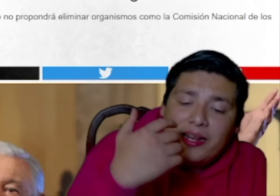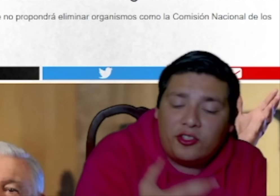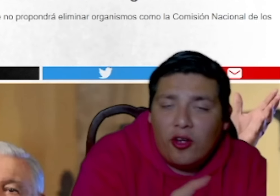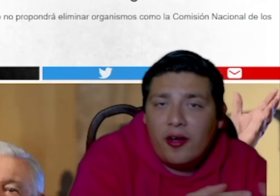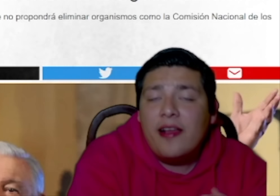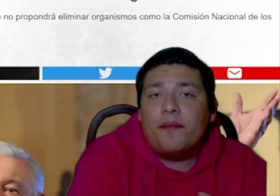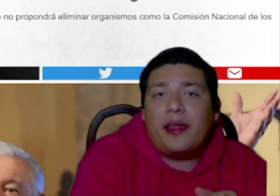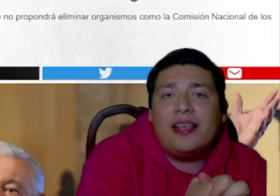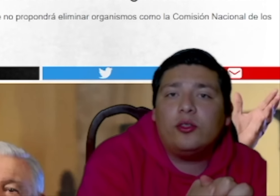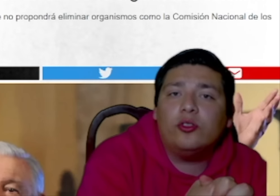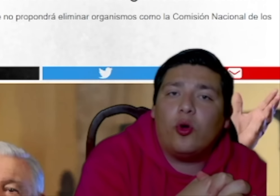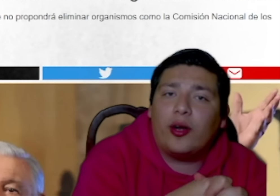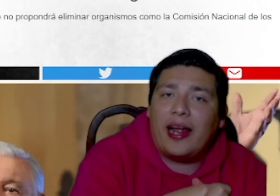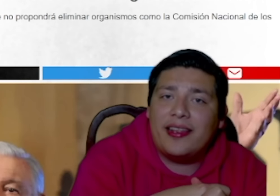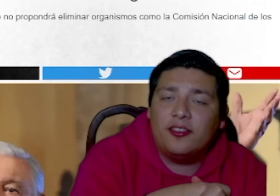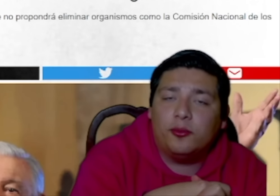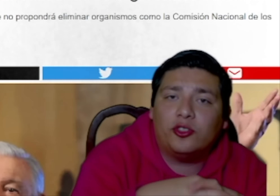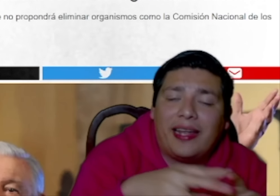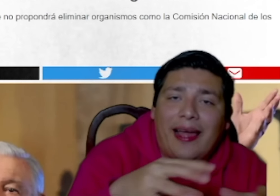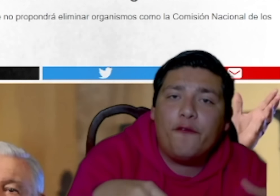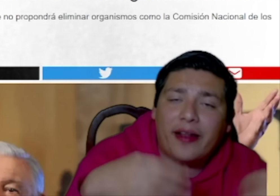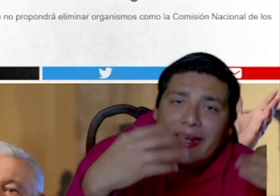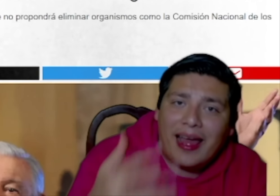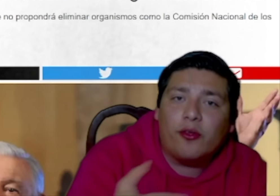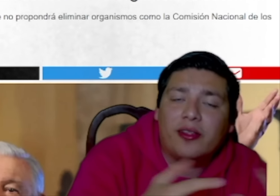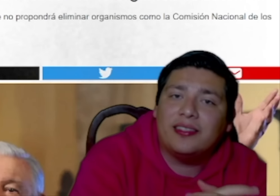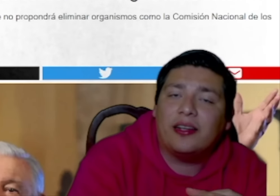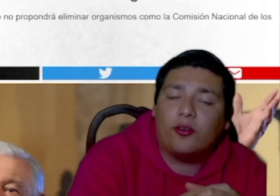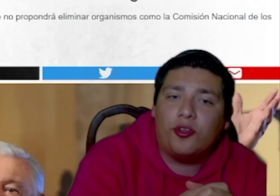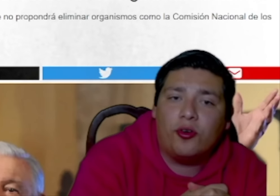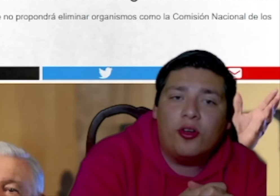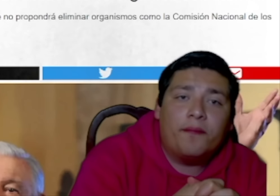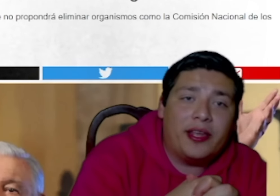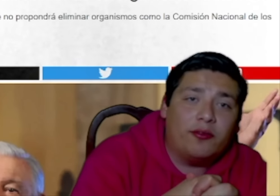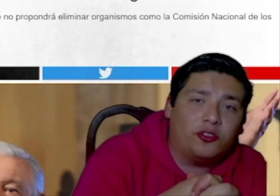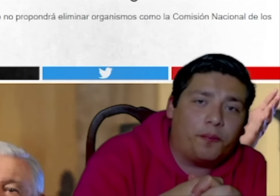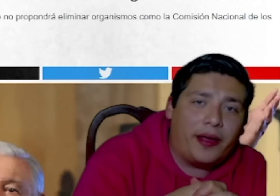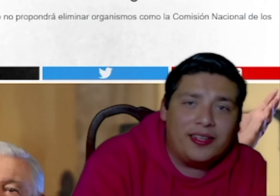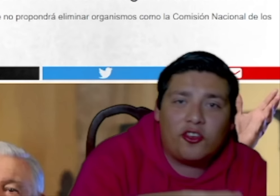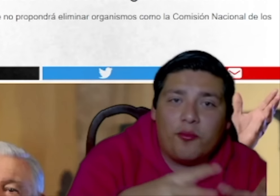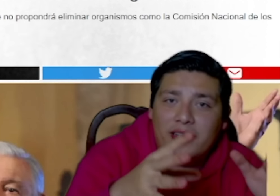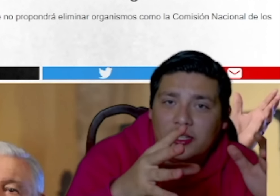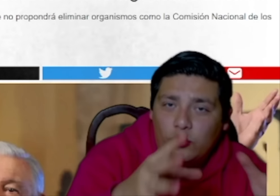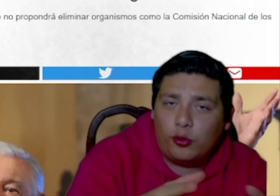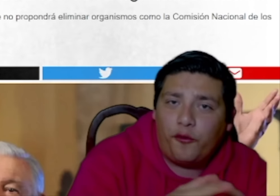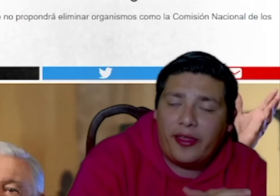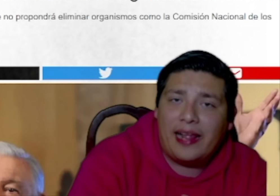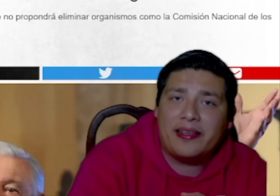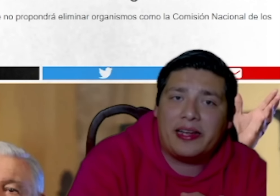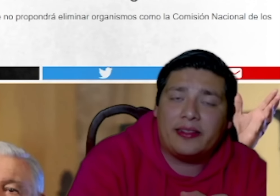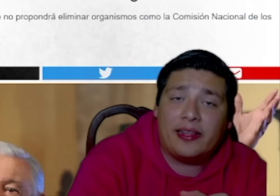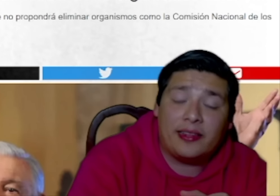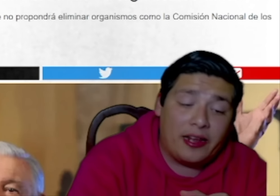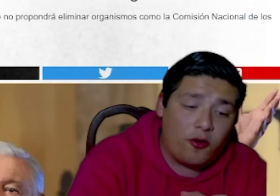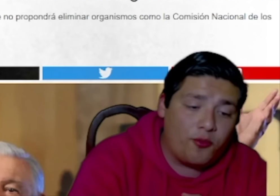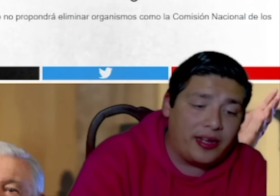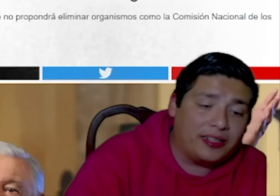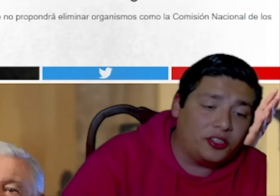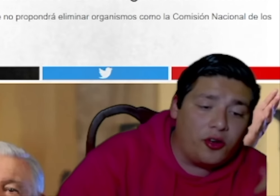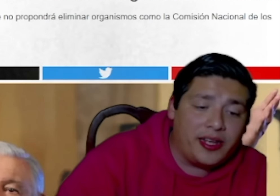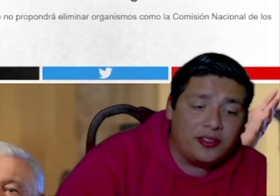la desaparición de estos organismos que han frenado el desarrollo de nuestro país, como el Instituto Federal